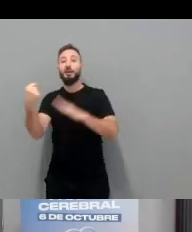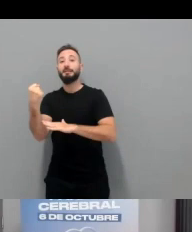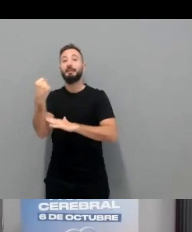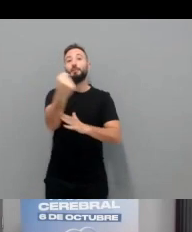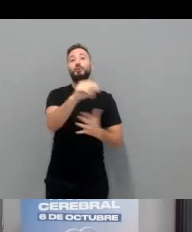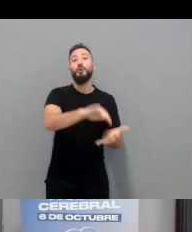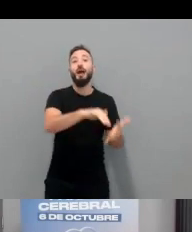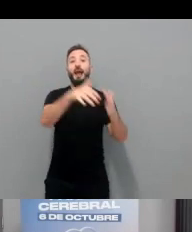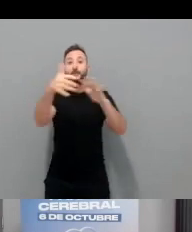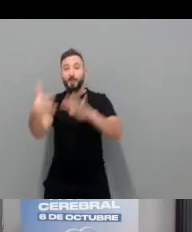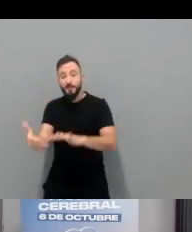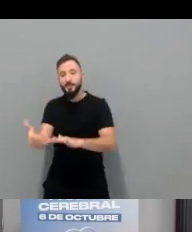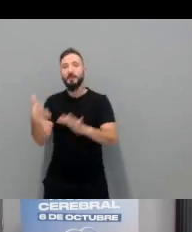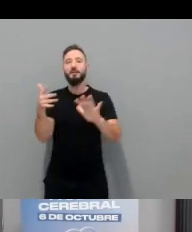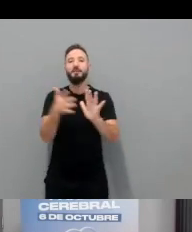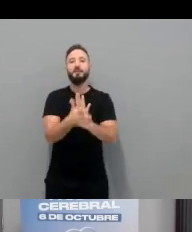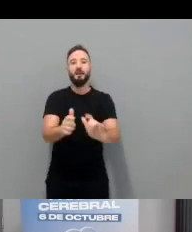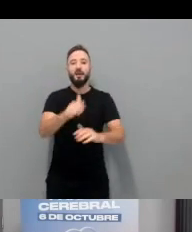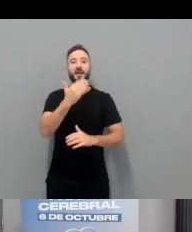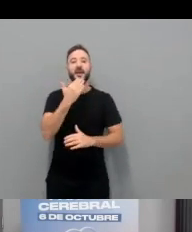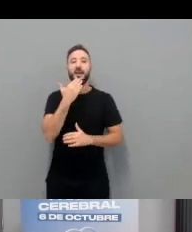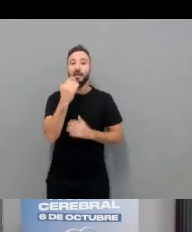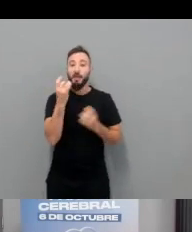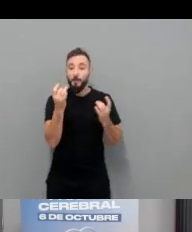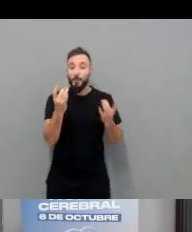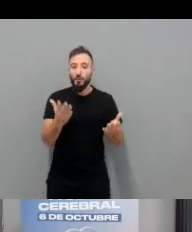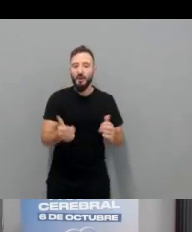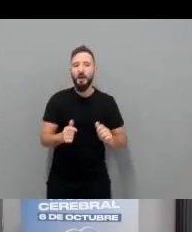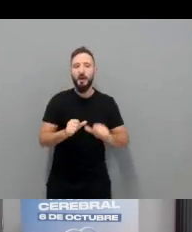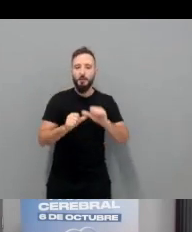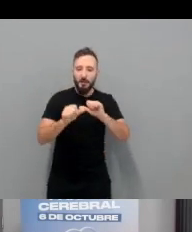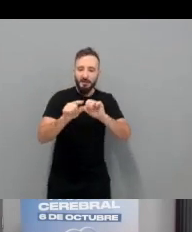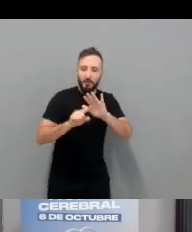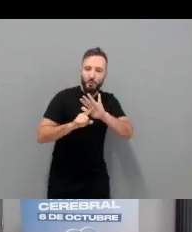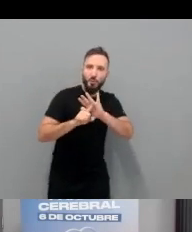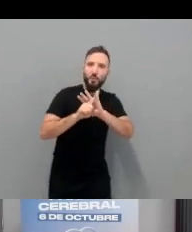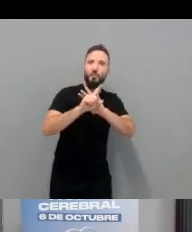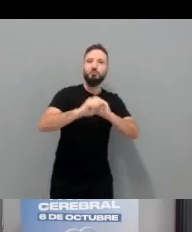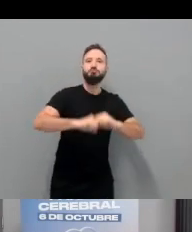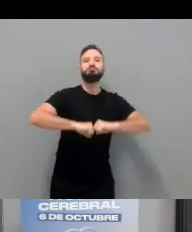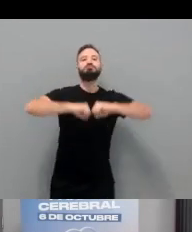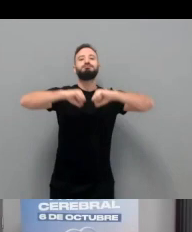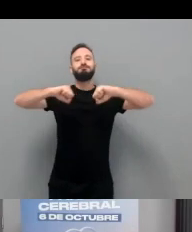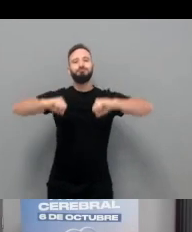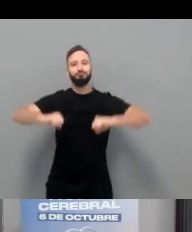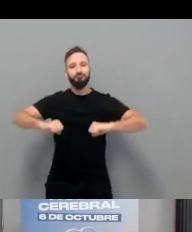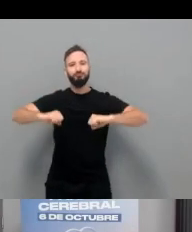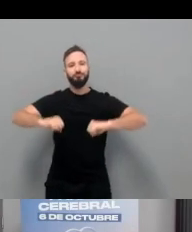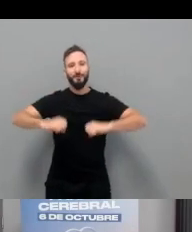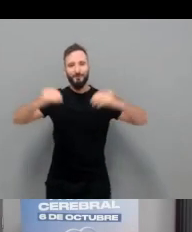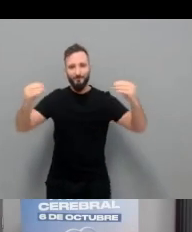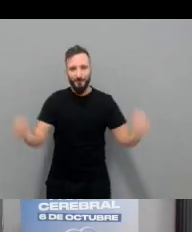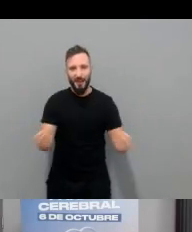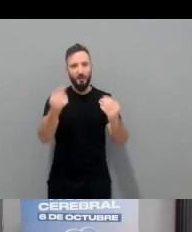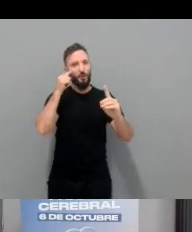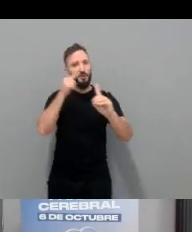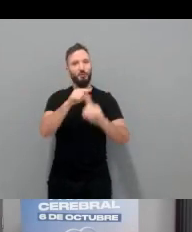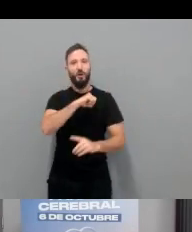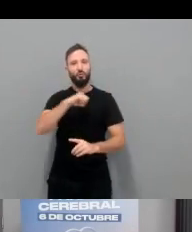tempranas facilita una vida adulta independiente, ¿no? Que es el objetivo que os decía al principio. Al final lo que queremos es que la persona sea autónoma.